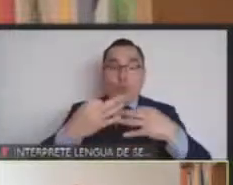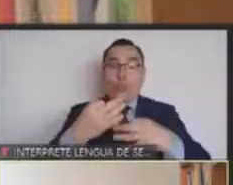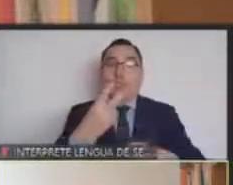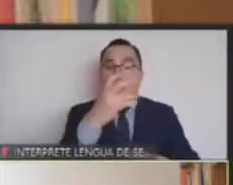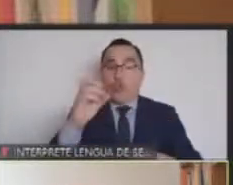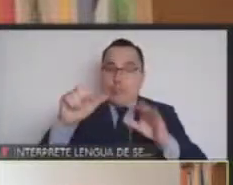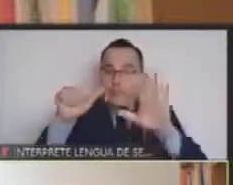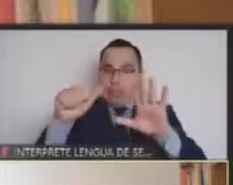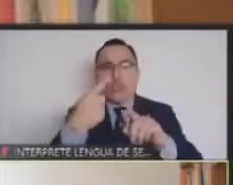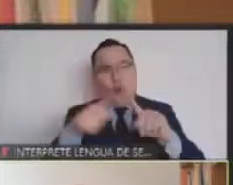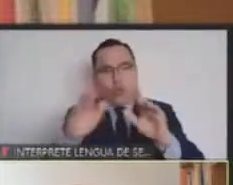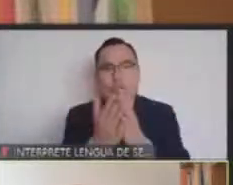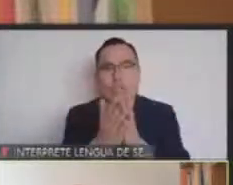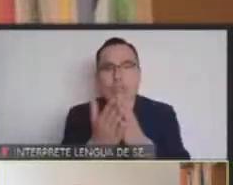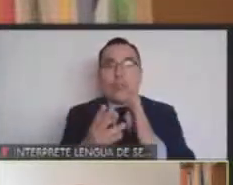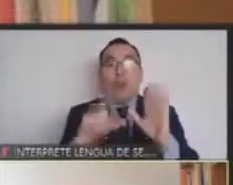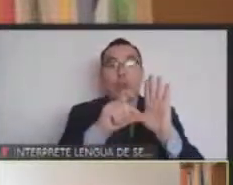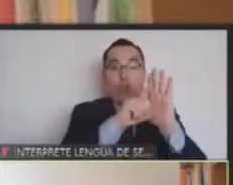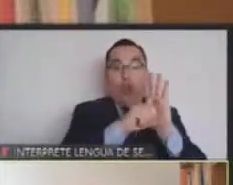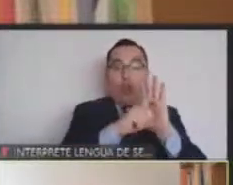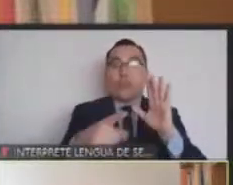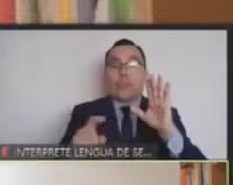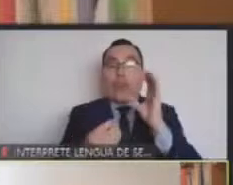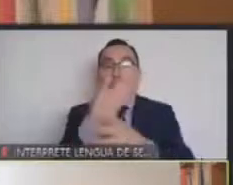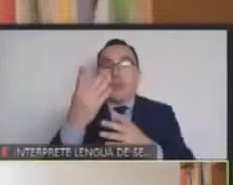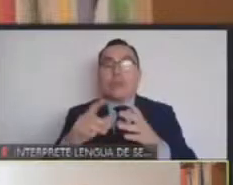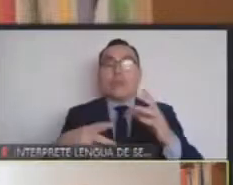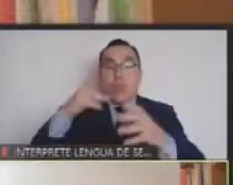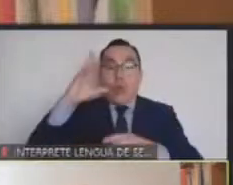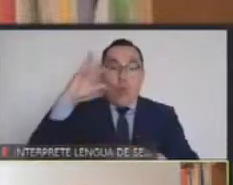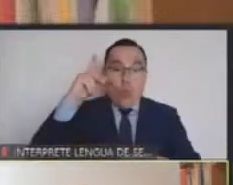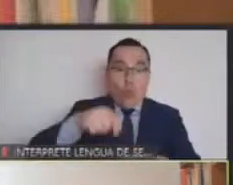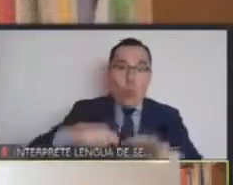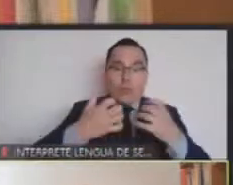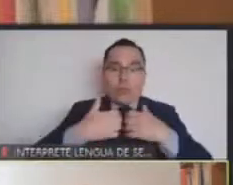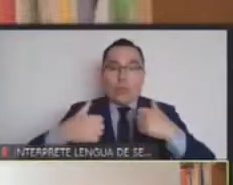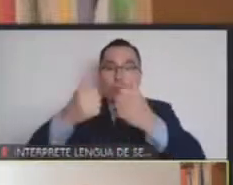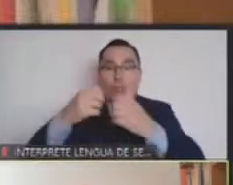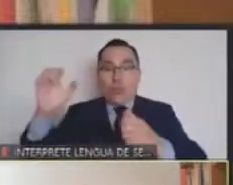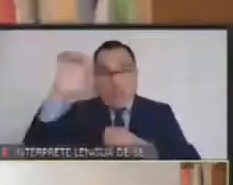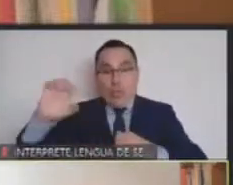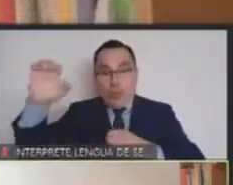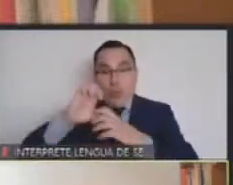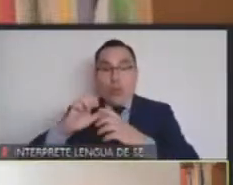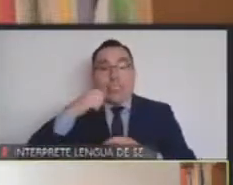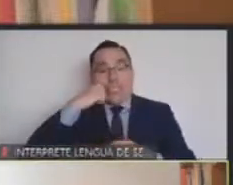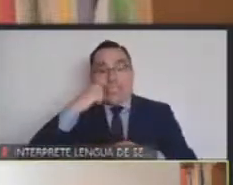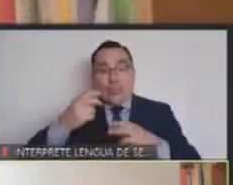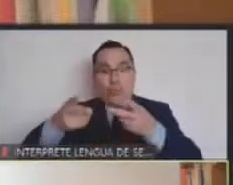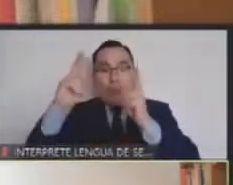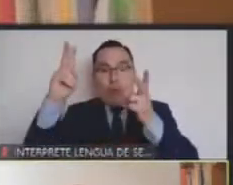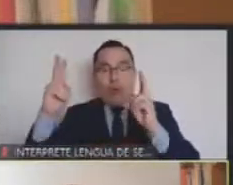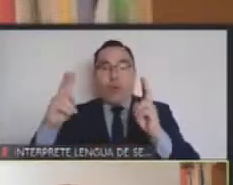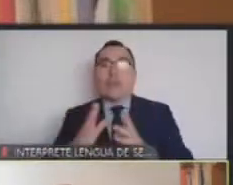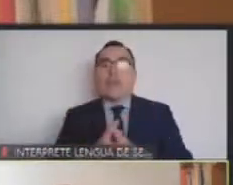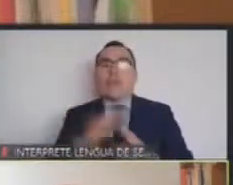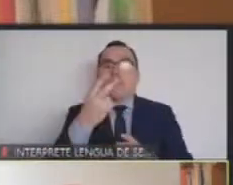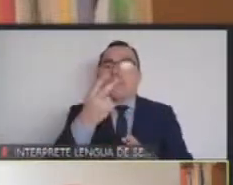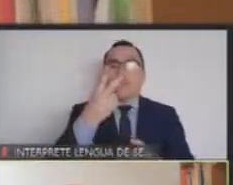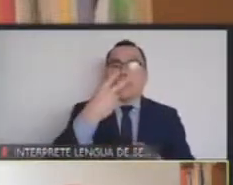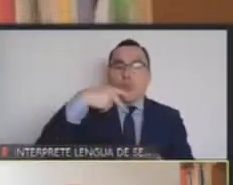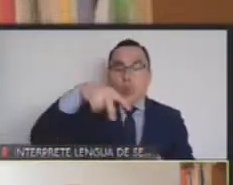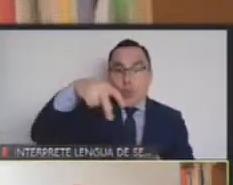2006. El Código de Ética de los Jueces del Tribunal Europeo de Derechos Humanos fue aprobado en junio